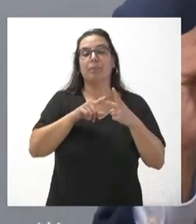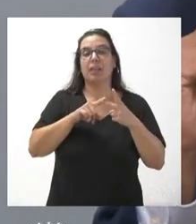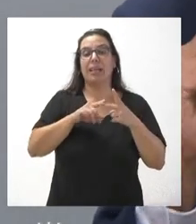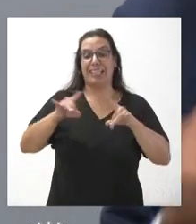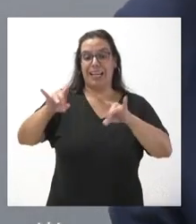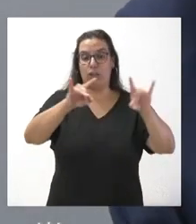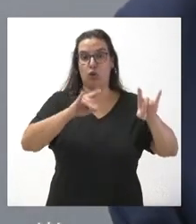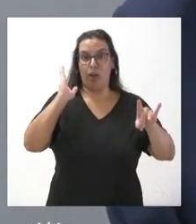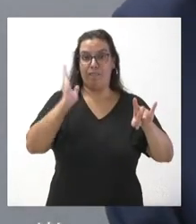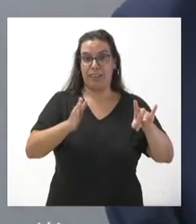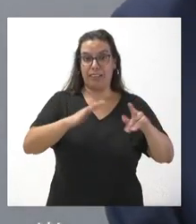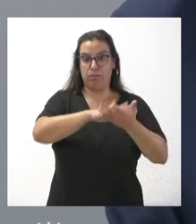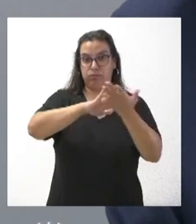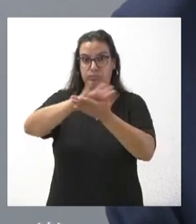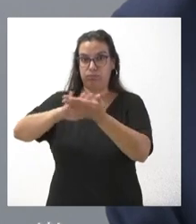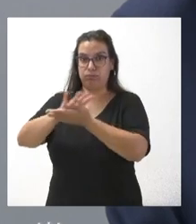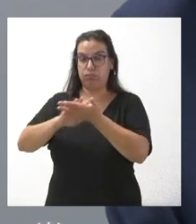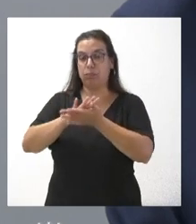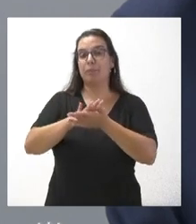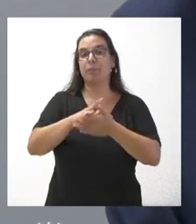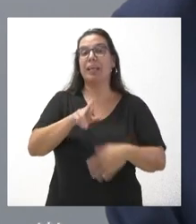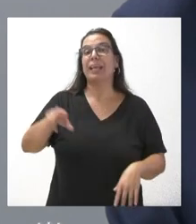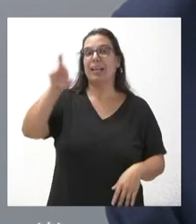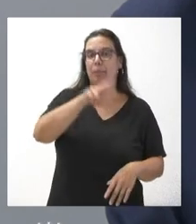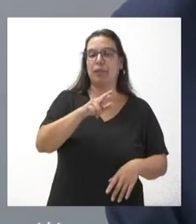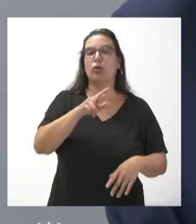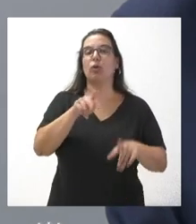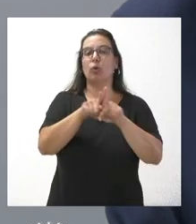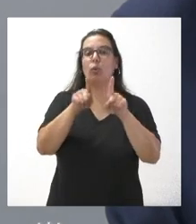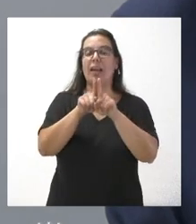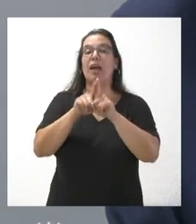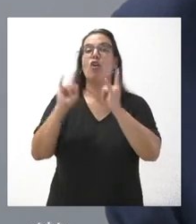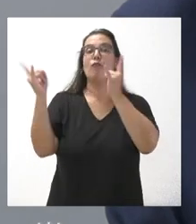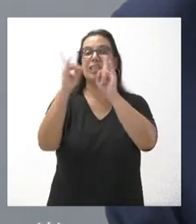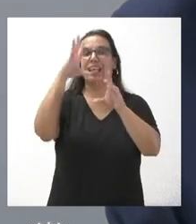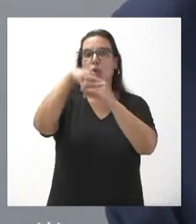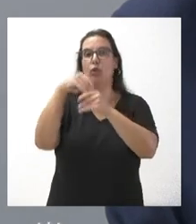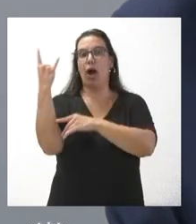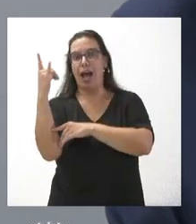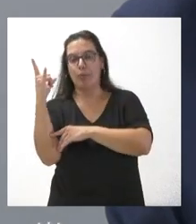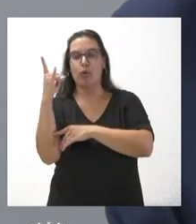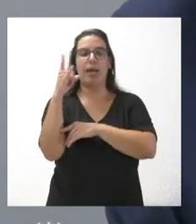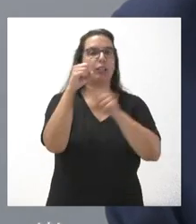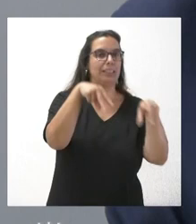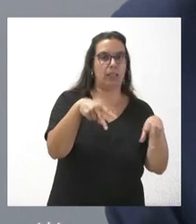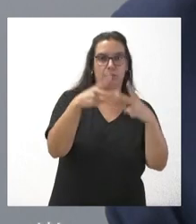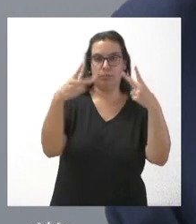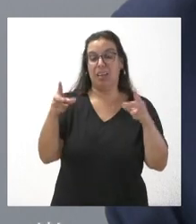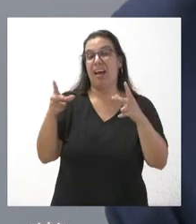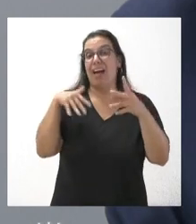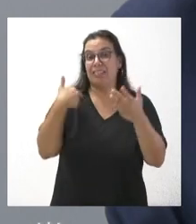afectada, recordé antes y reitero que la superficie forestal, que incluye la arbolada y la no arbolada, hasta ahora está en torno a los